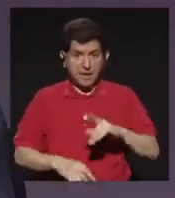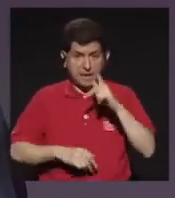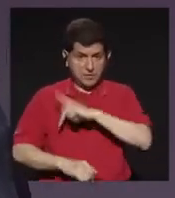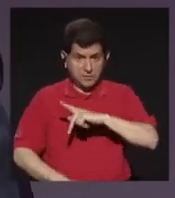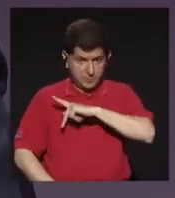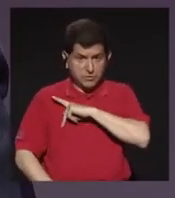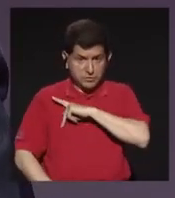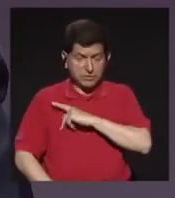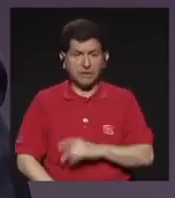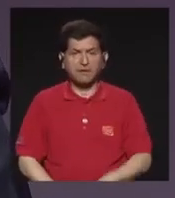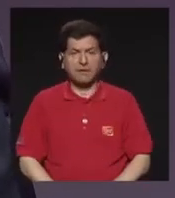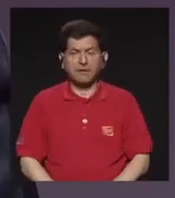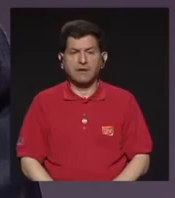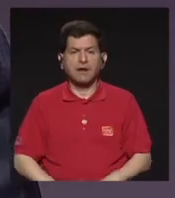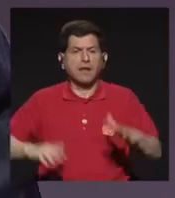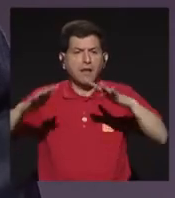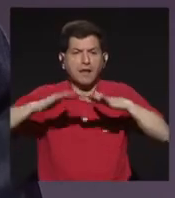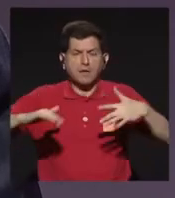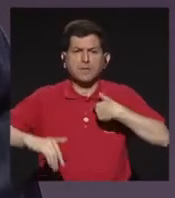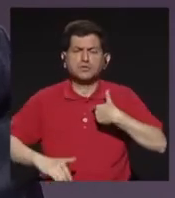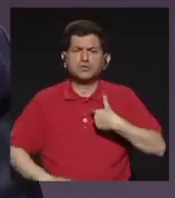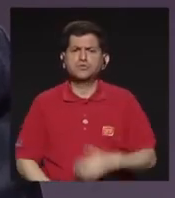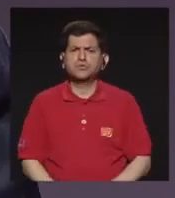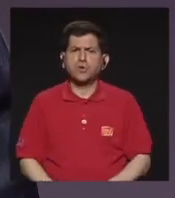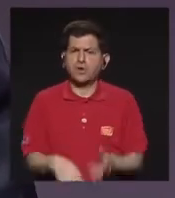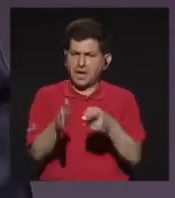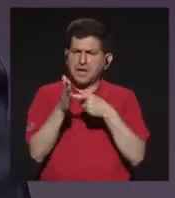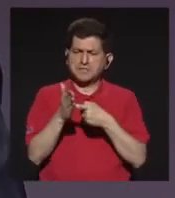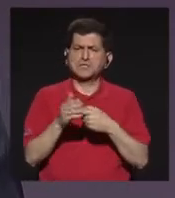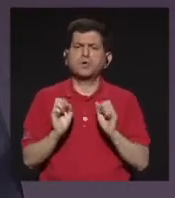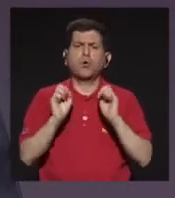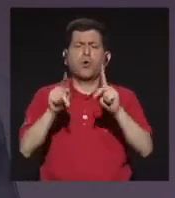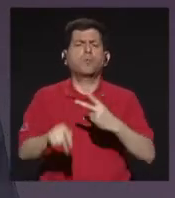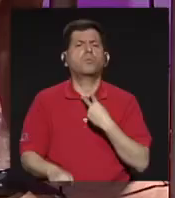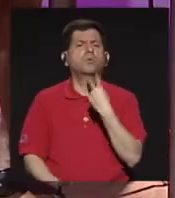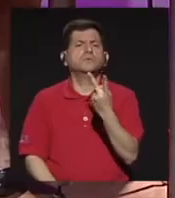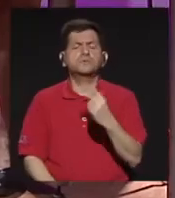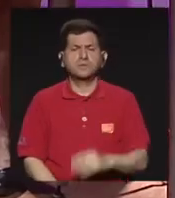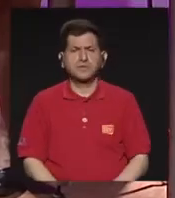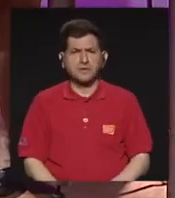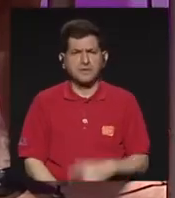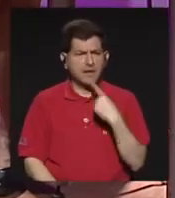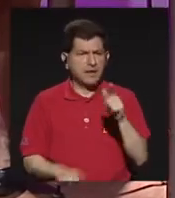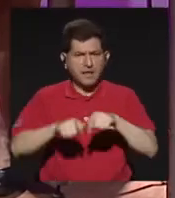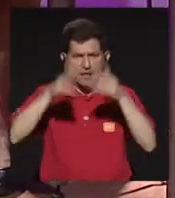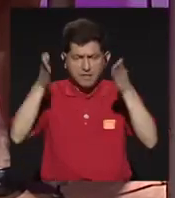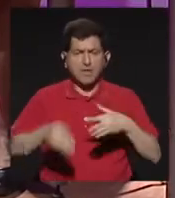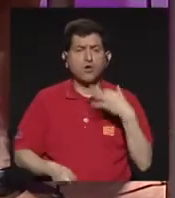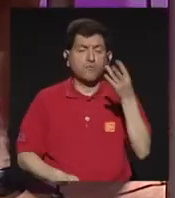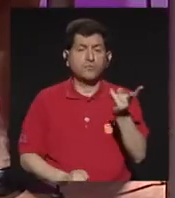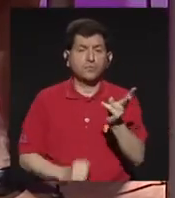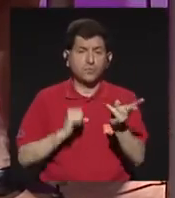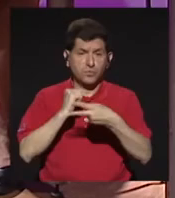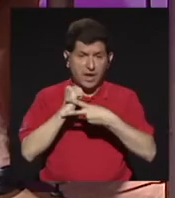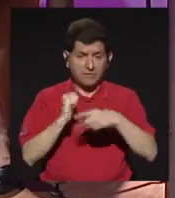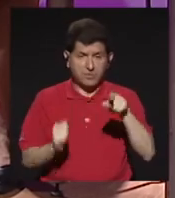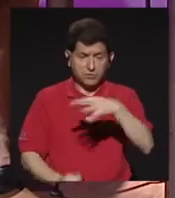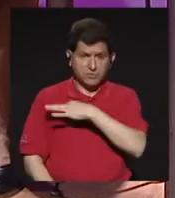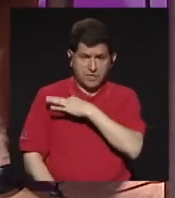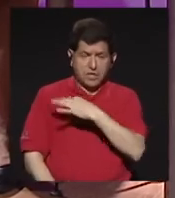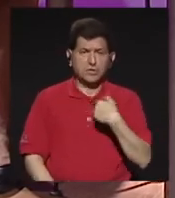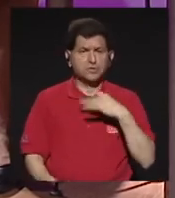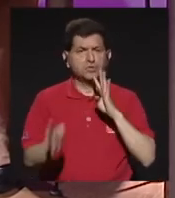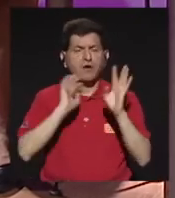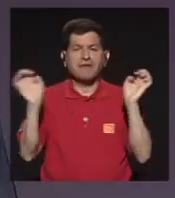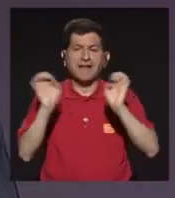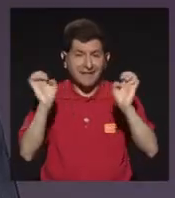eso es un espacio que yo reclamo para que me den voz ahí. Y yo le digo a un periodista, vea, la próxima vez que me invita, yo quiero venir a hablar